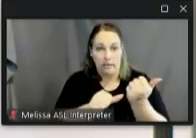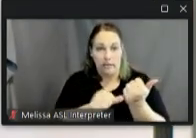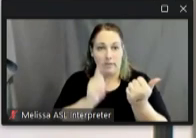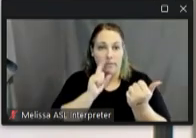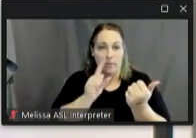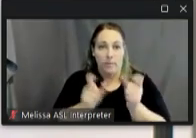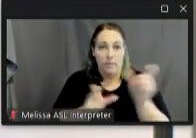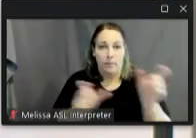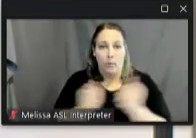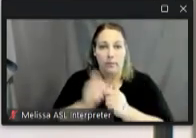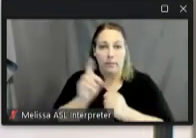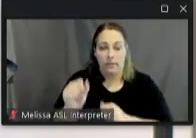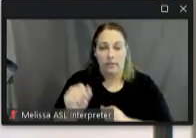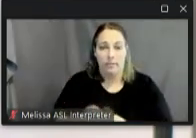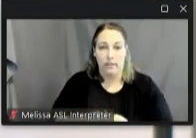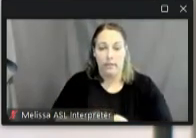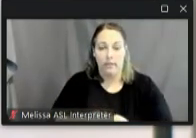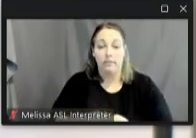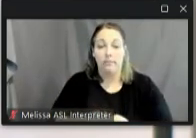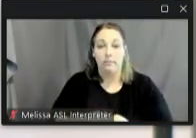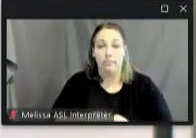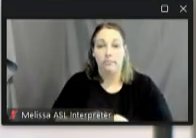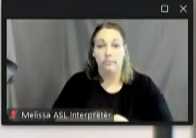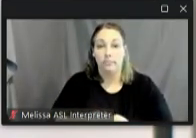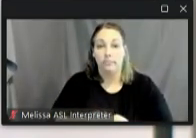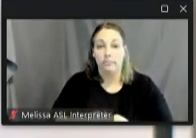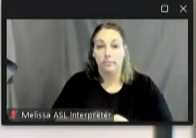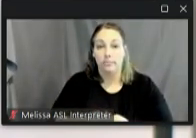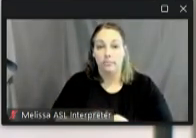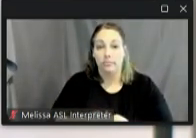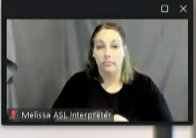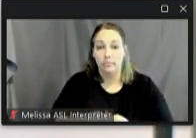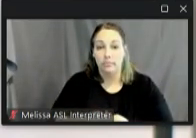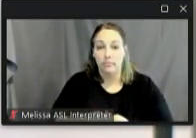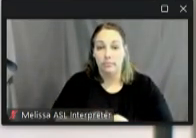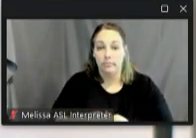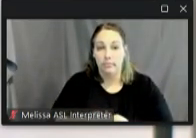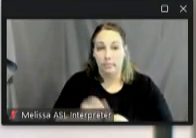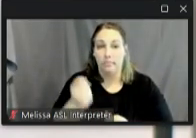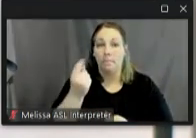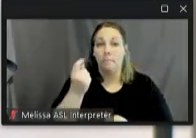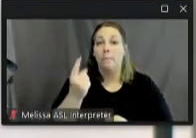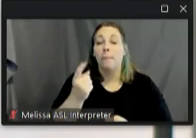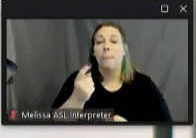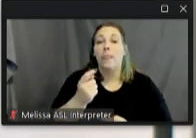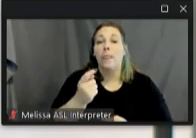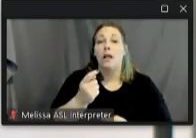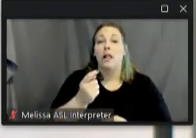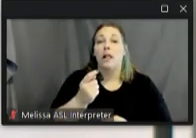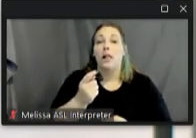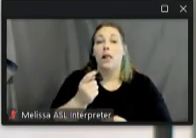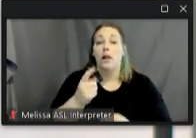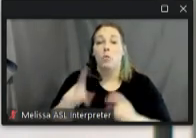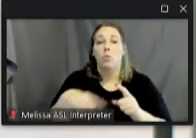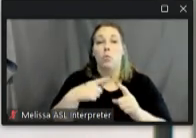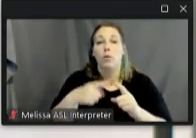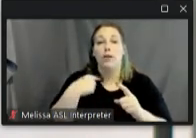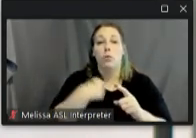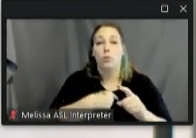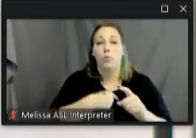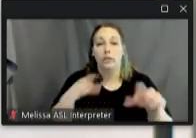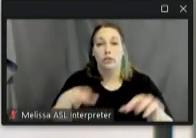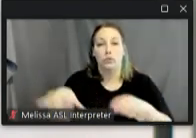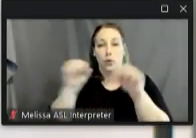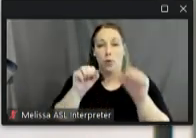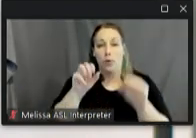territorialidad, cuando asumimos el gobierno solidario de la presidenta Xiomara Castro, existían en Honduras